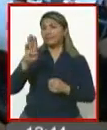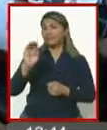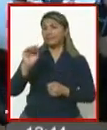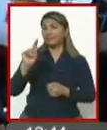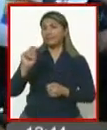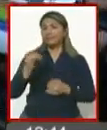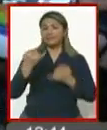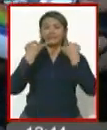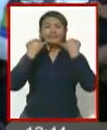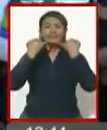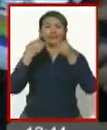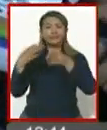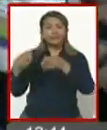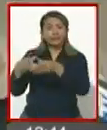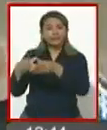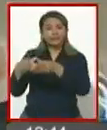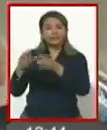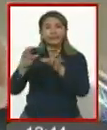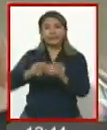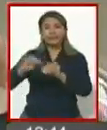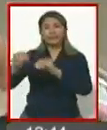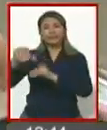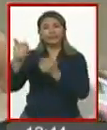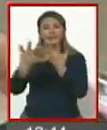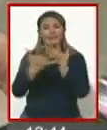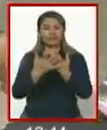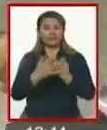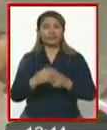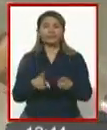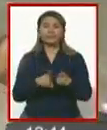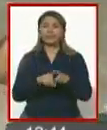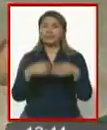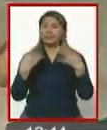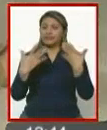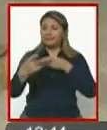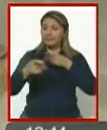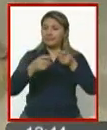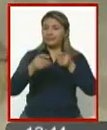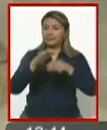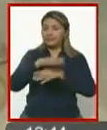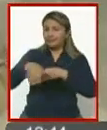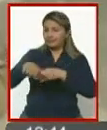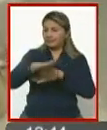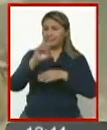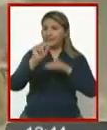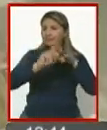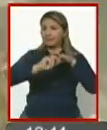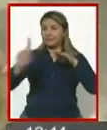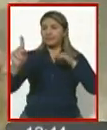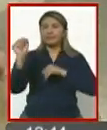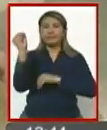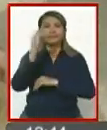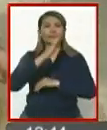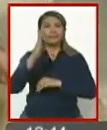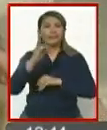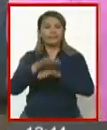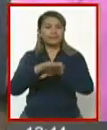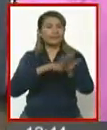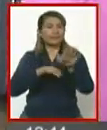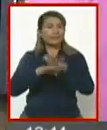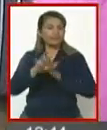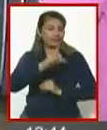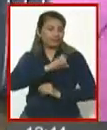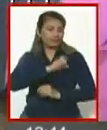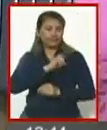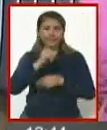Vamos a hacer un informe para pedir que también sean trasladados a otras cárceles. Ya la situación ha sido controlada, no se escapó nunca de las manos de la